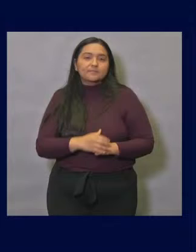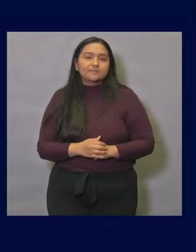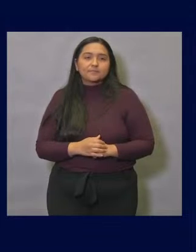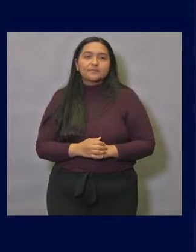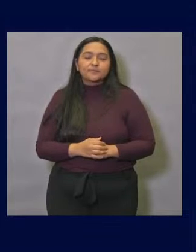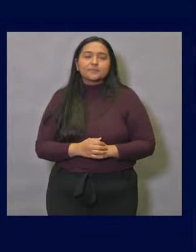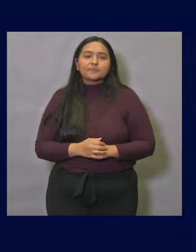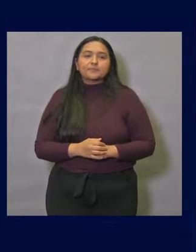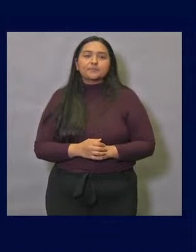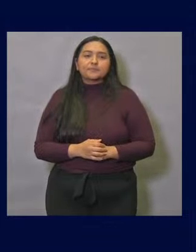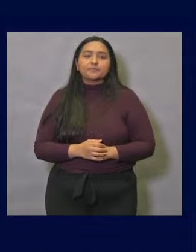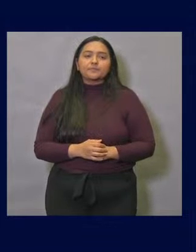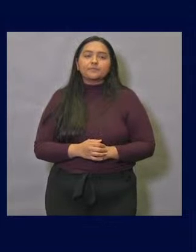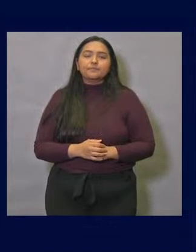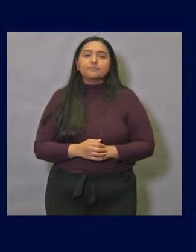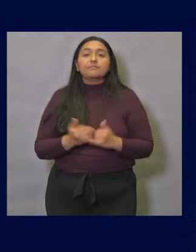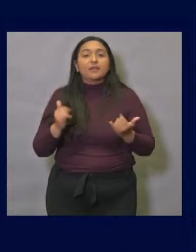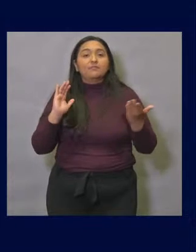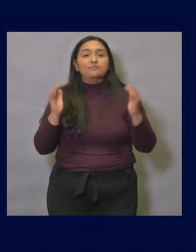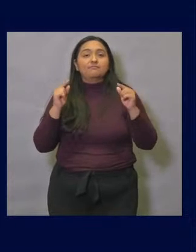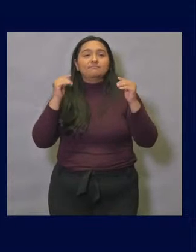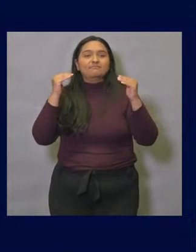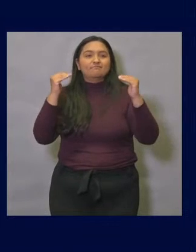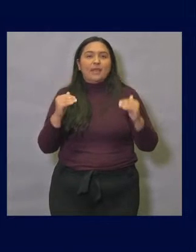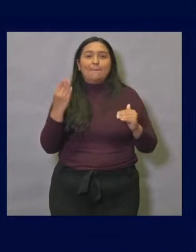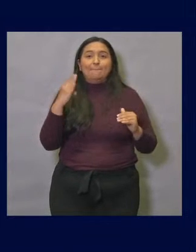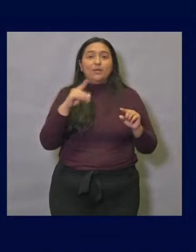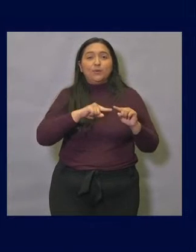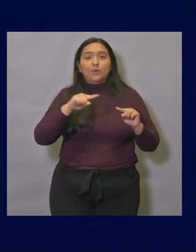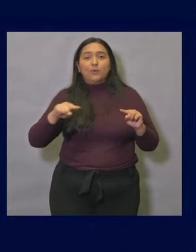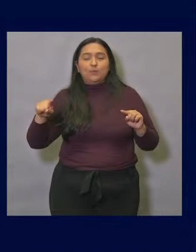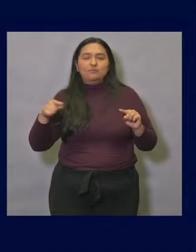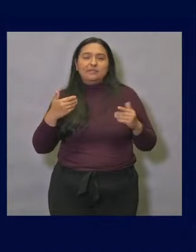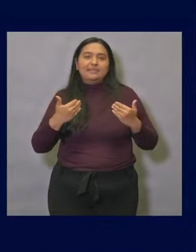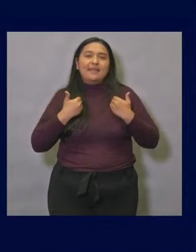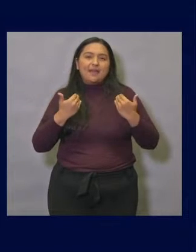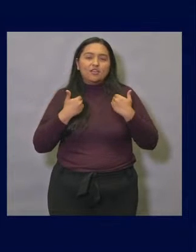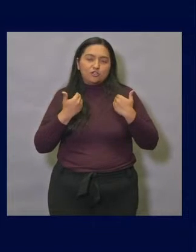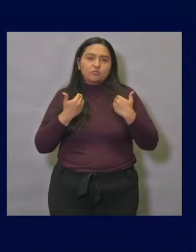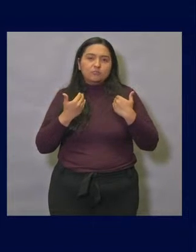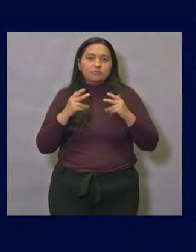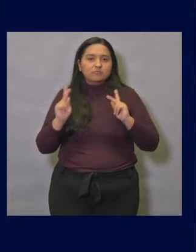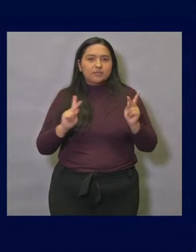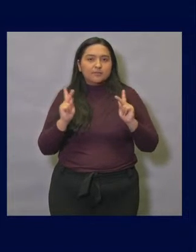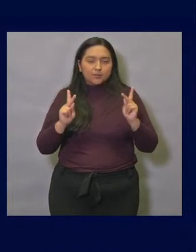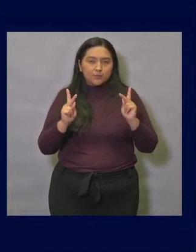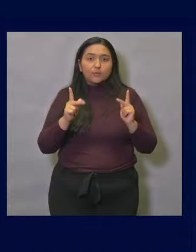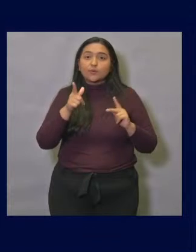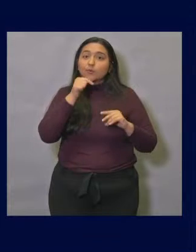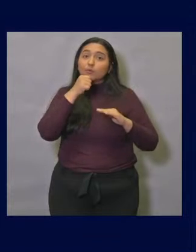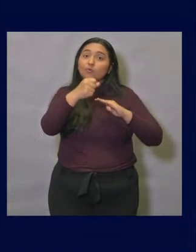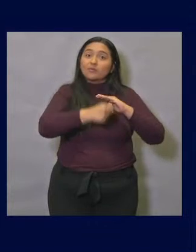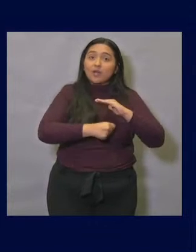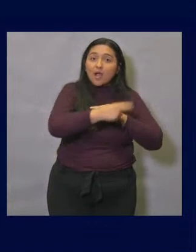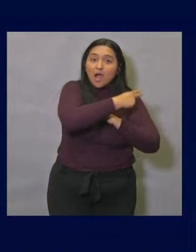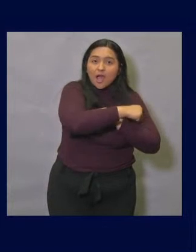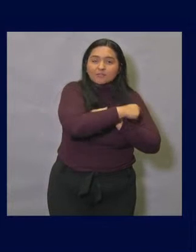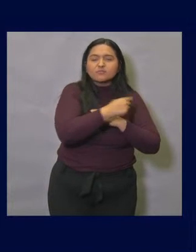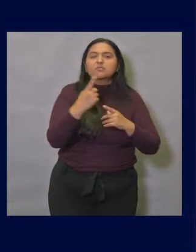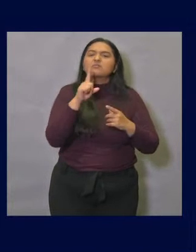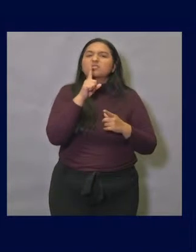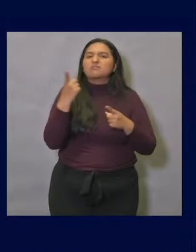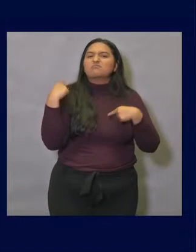Mientras tanto, la proporción de adultos más jóvenes con COVID-19 que fueron hospitalizados se ha mantenido prácticamente